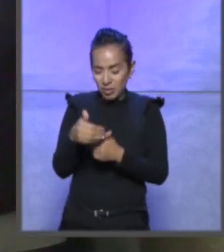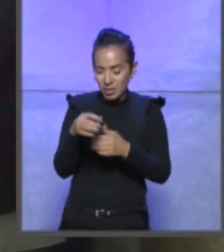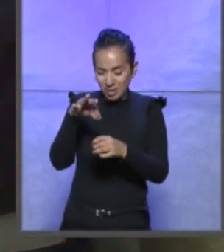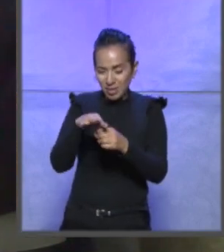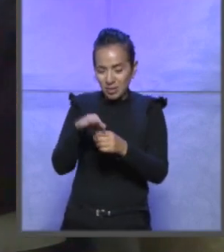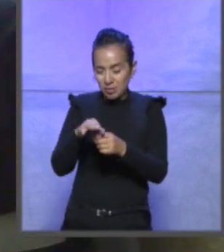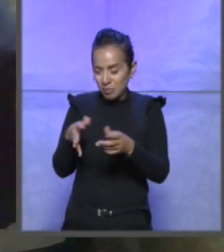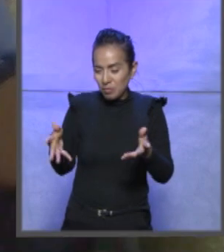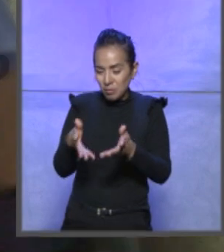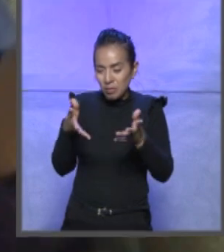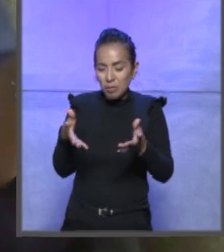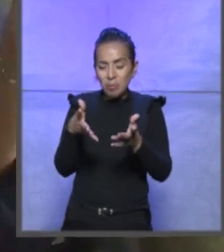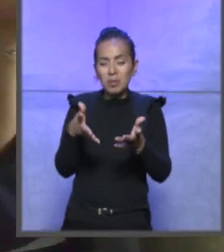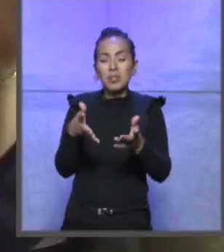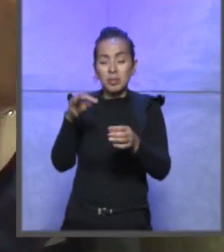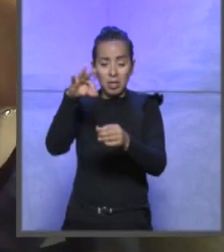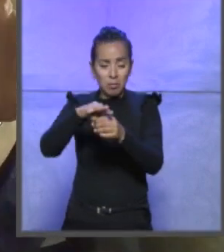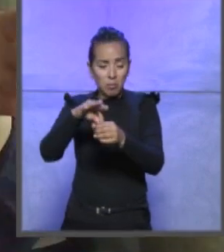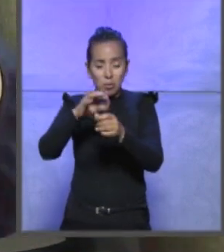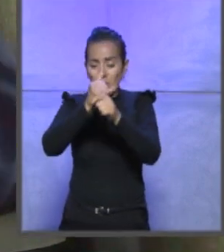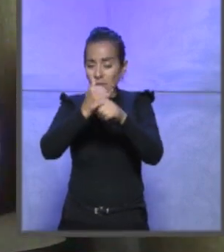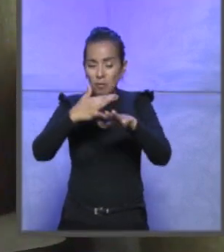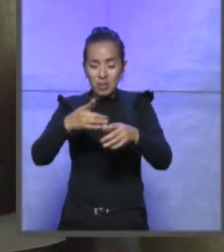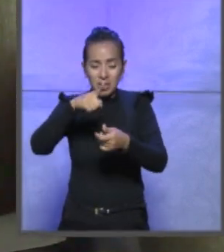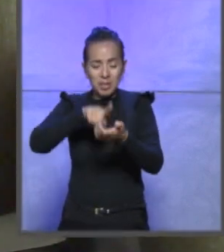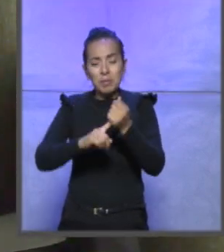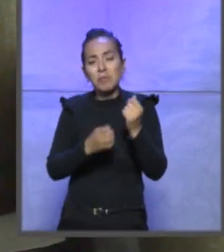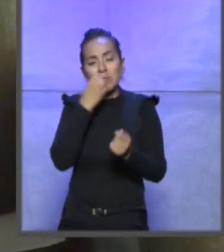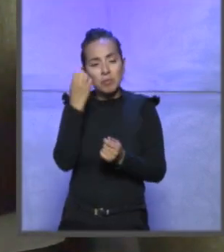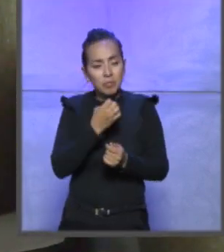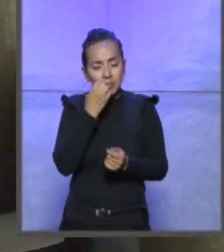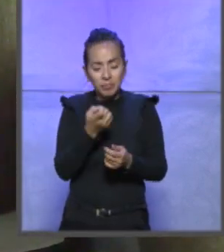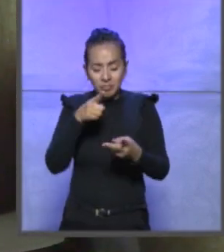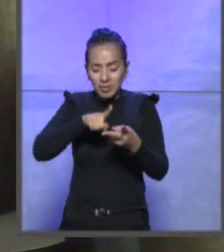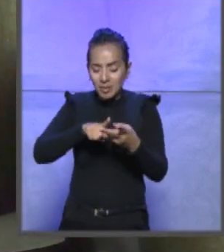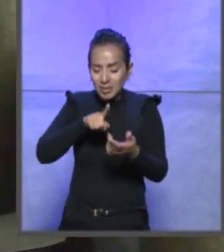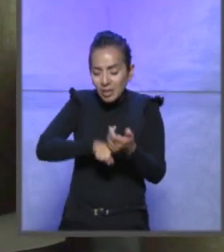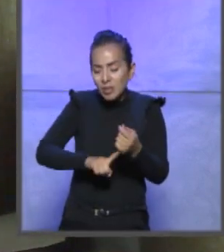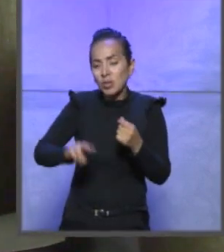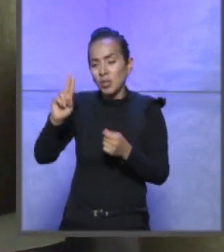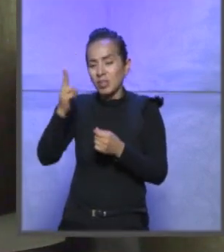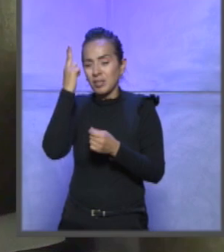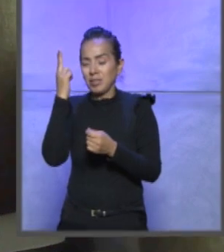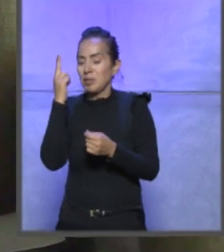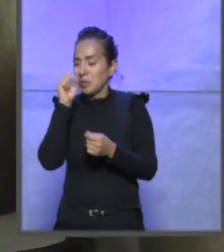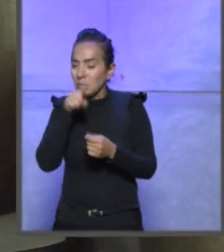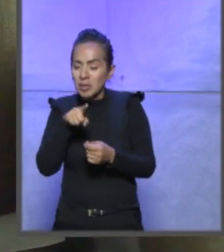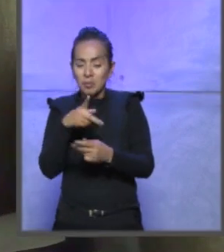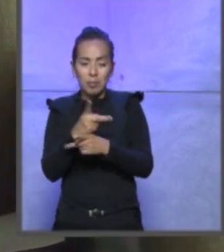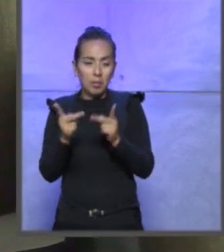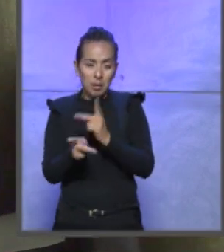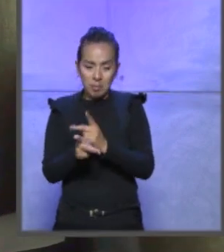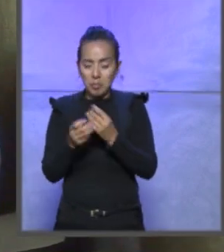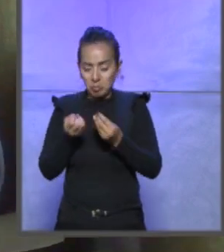de pasar en la promoción del voto informado en escuelas, en universidades, en